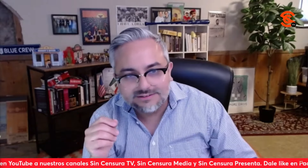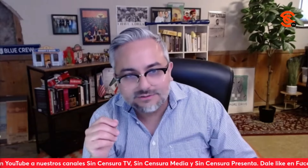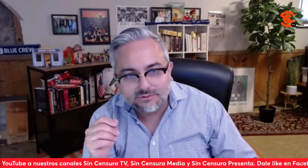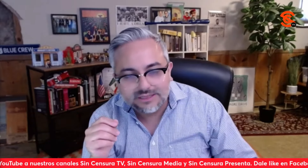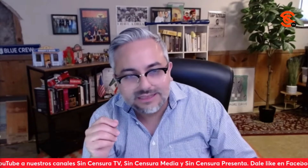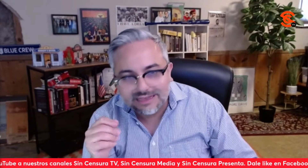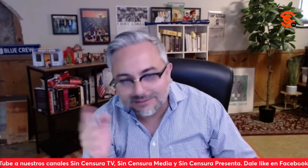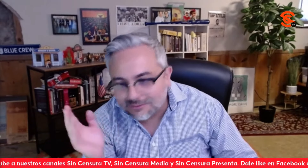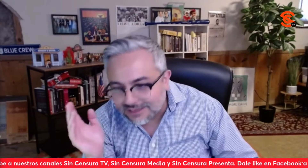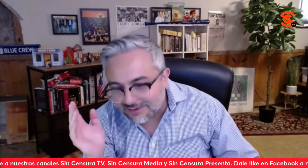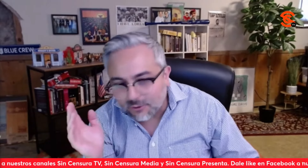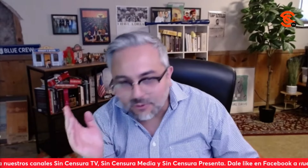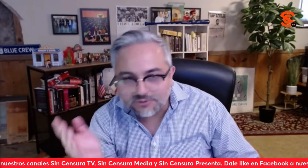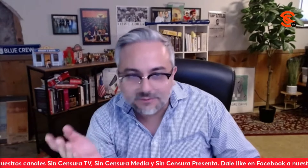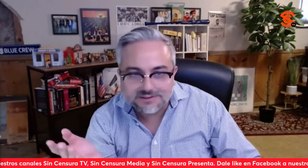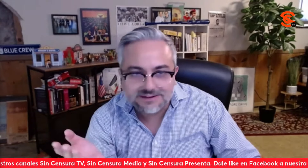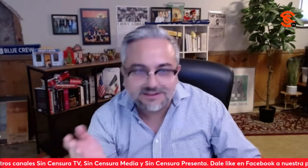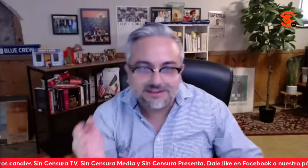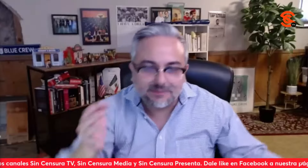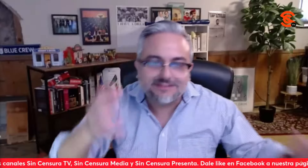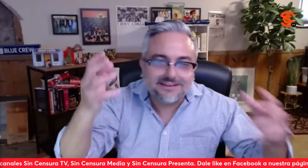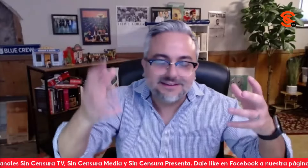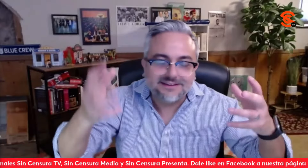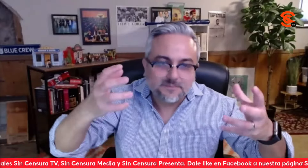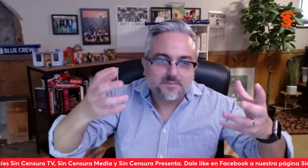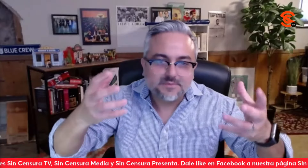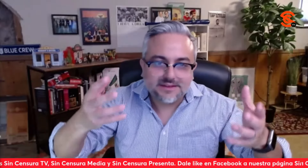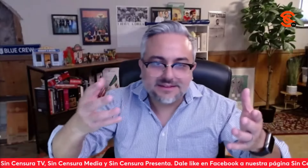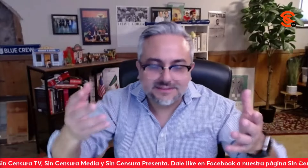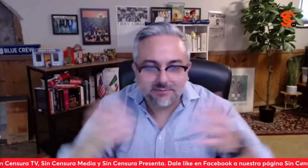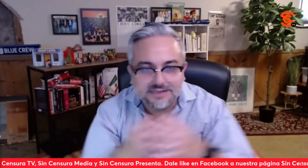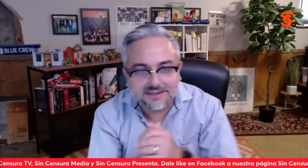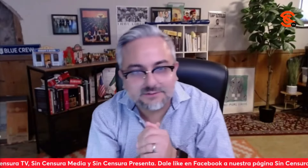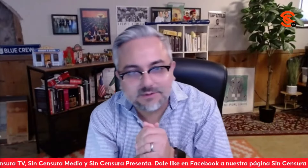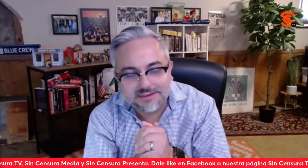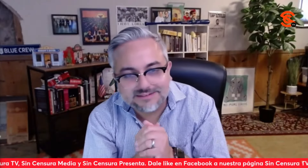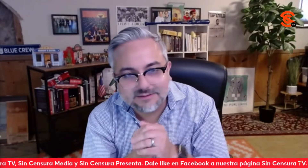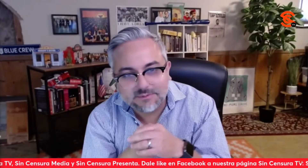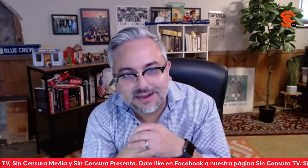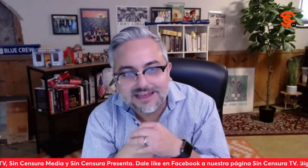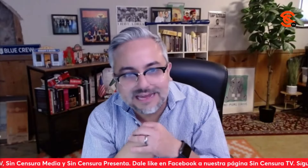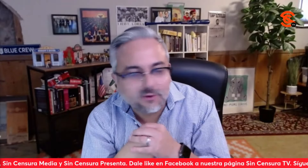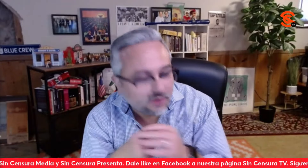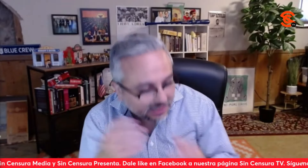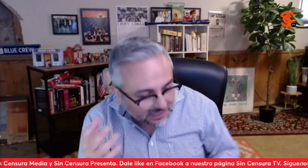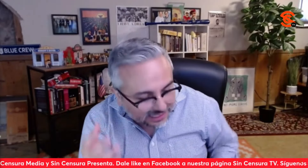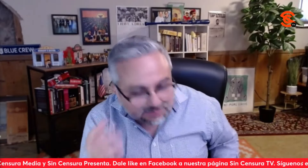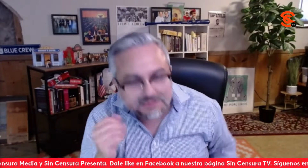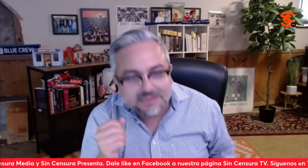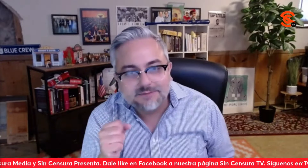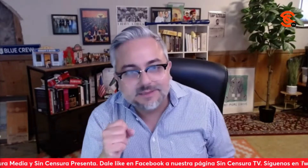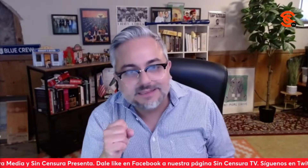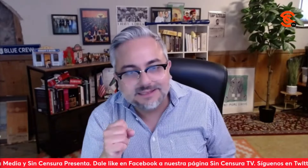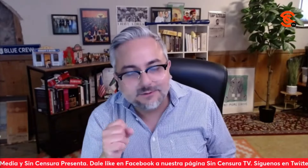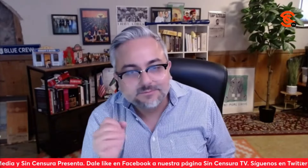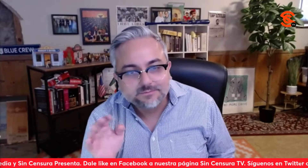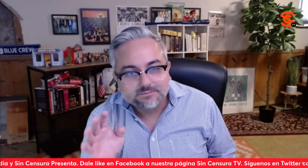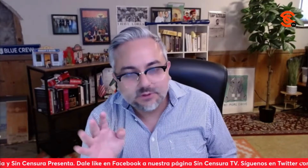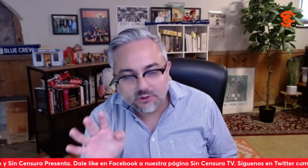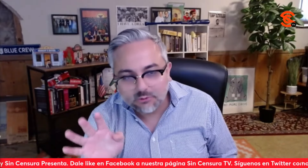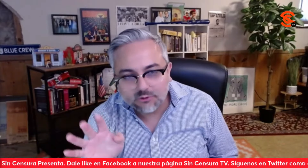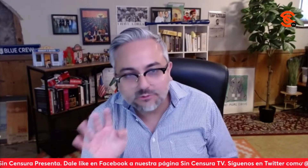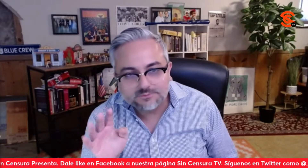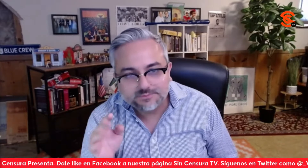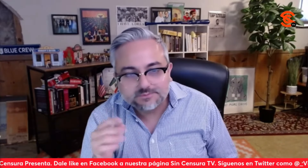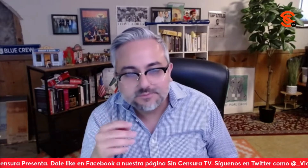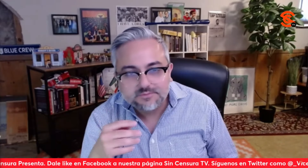en las ciencias jurídicas, ¿no? O sea, no se va a te va a exigir determinada experiencia para el cargo, evidentemente, ¿no?